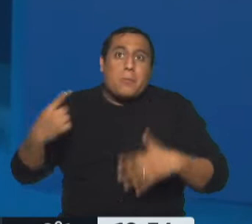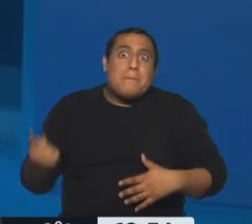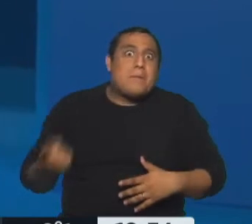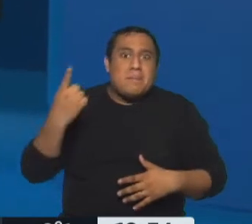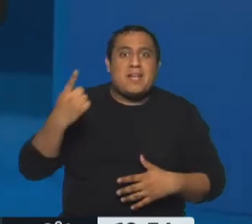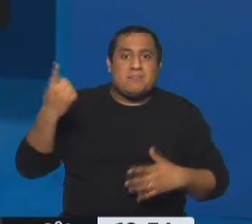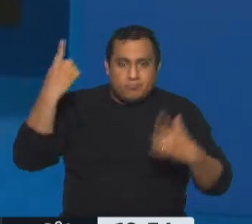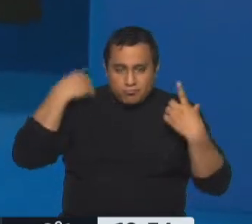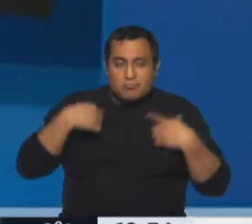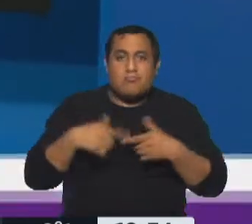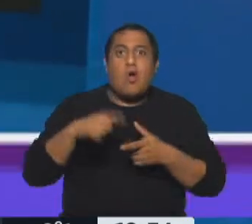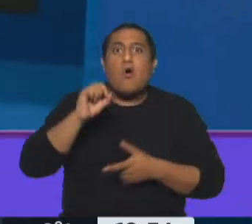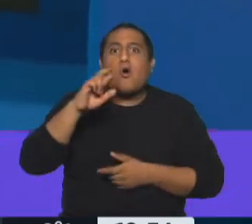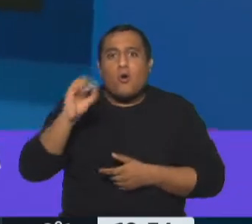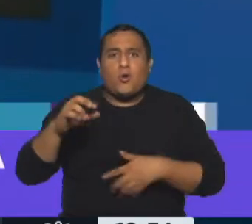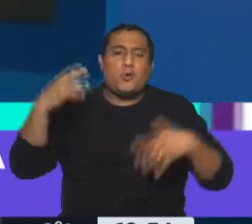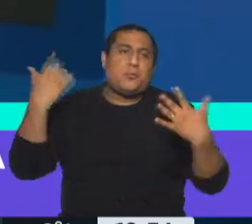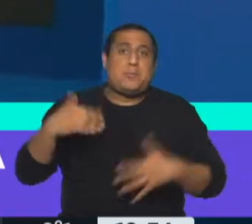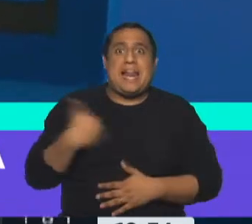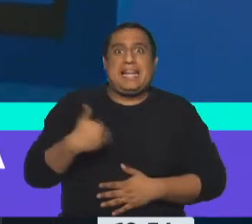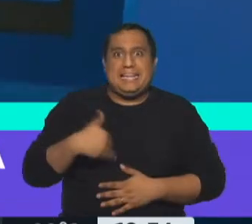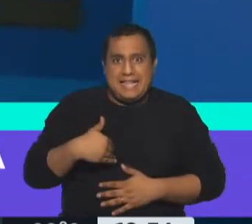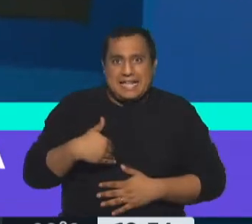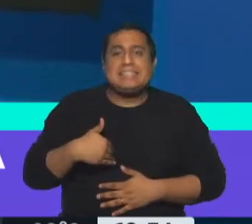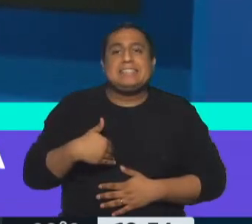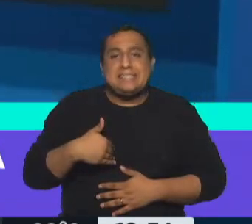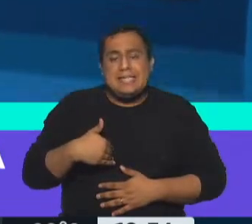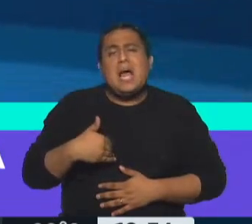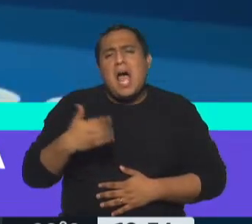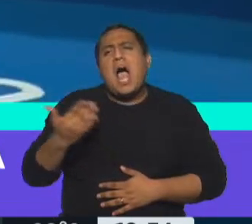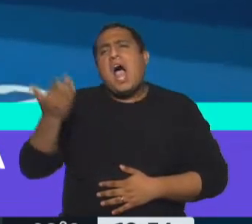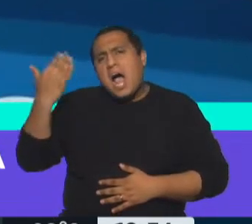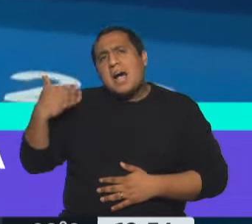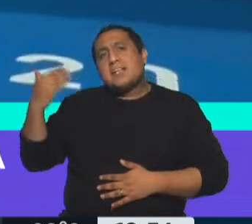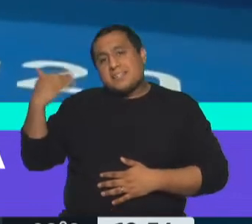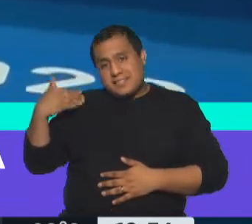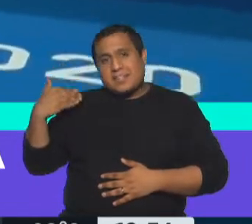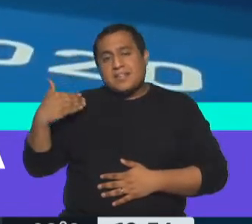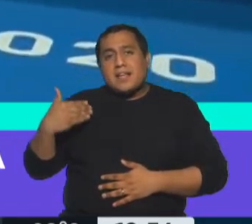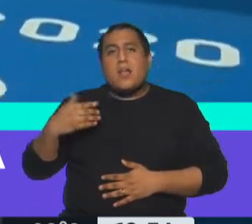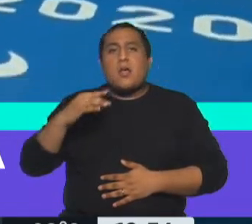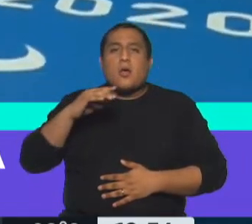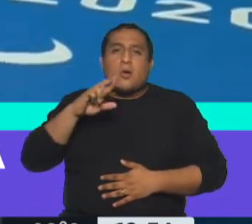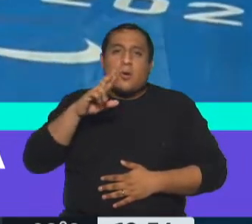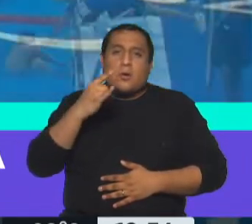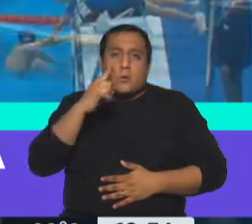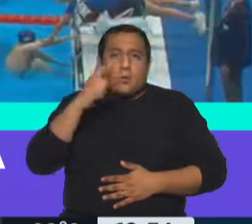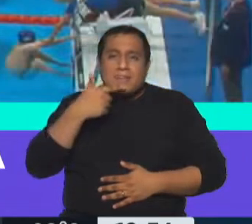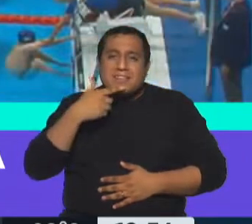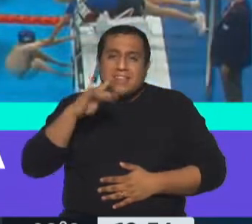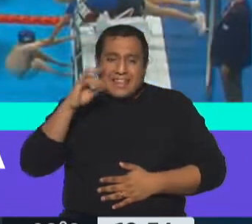plata para la Argentina, después de las dos obtenidas por Antonella Ruiz Díaz en lanzamiento de